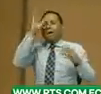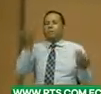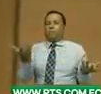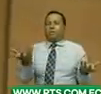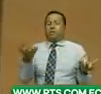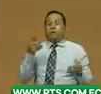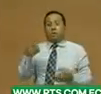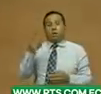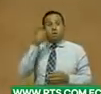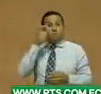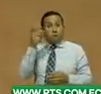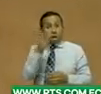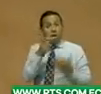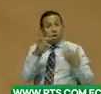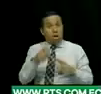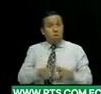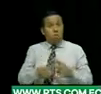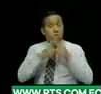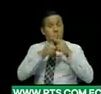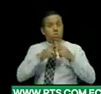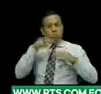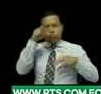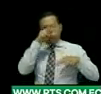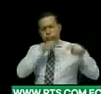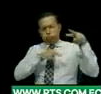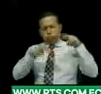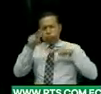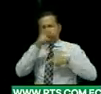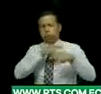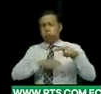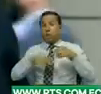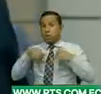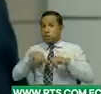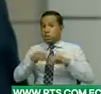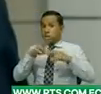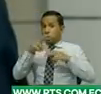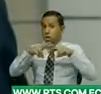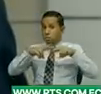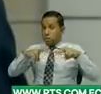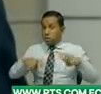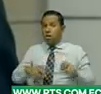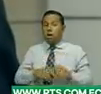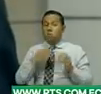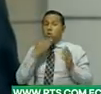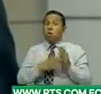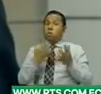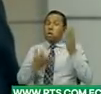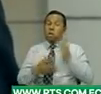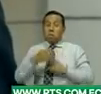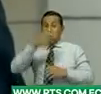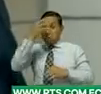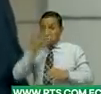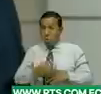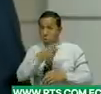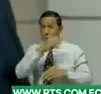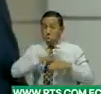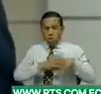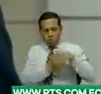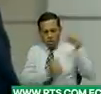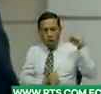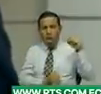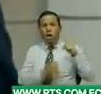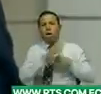de analizar si da el siguiente paso con la acusación. Pena va hasta 5 años, depende de los agravantes, dependerá de